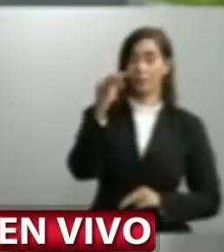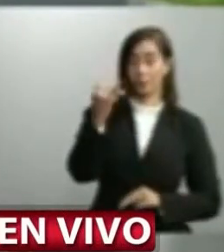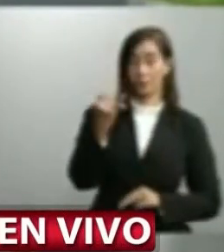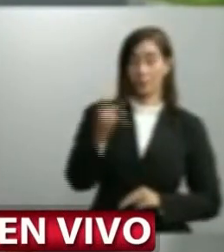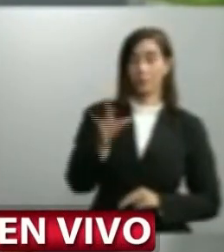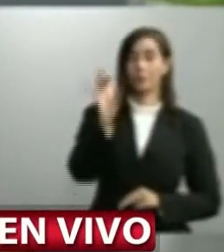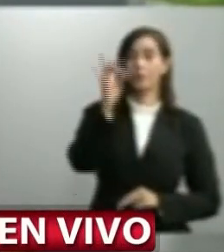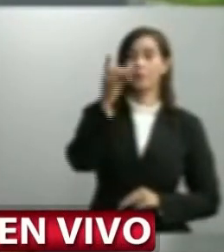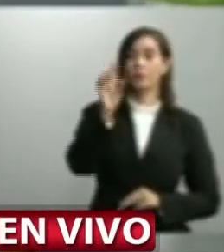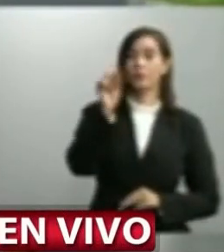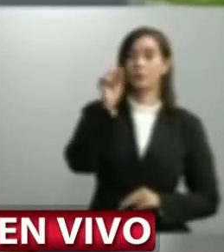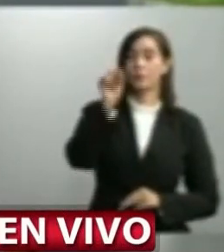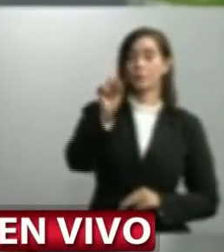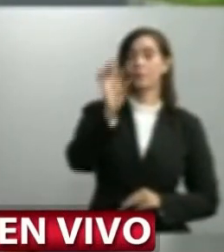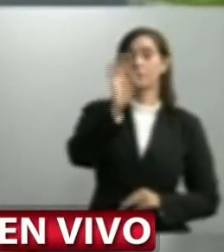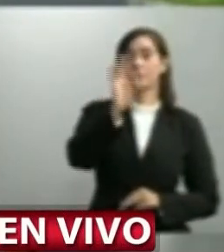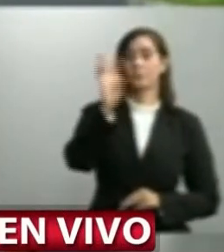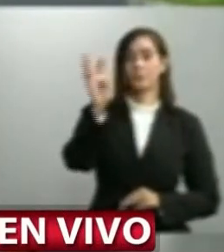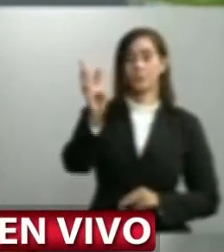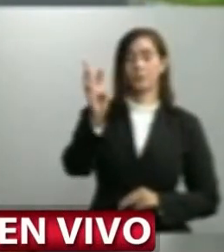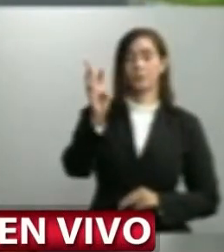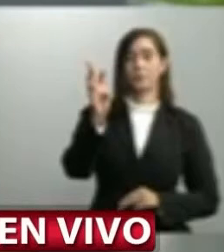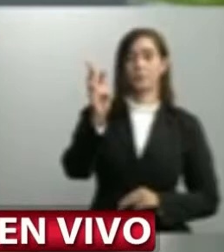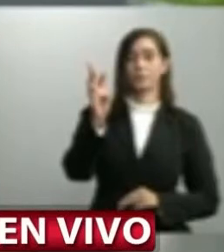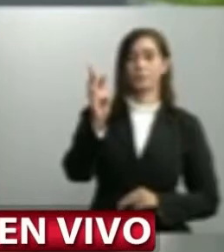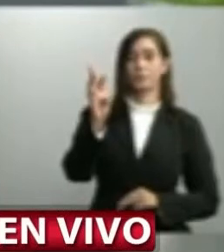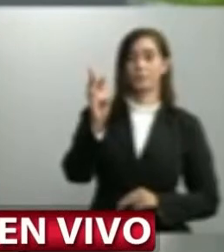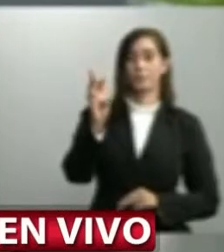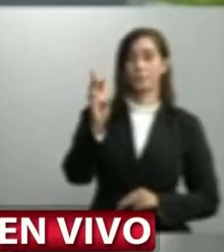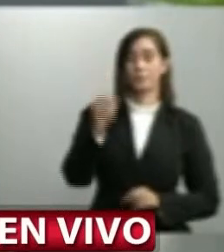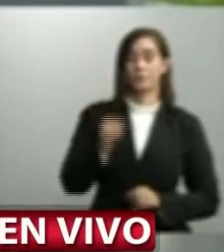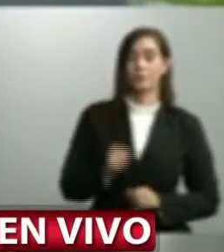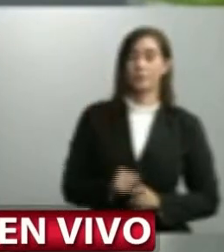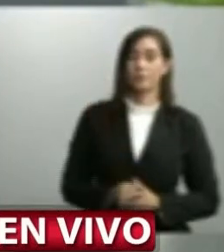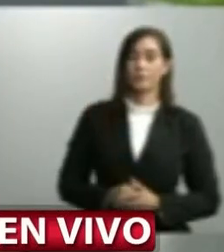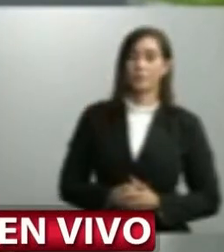en 18.96, ¿verdad?